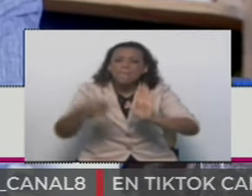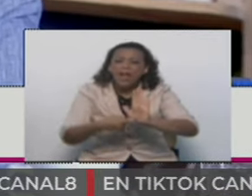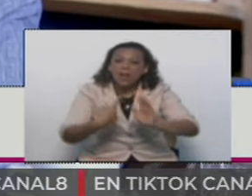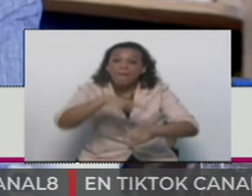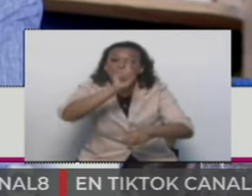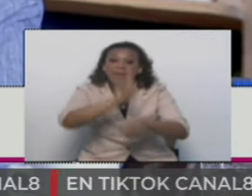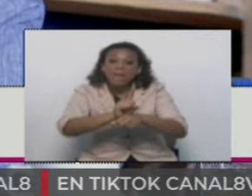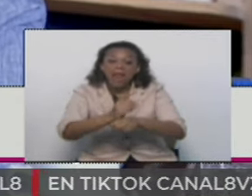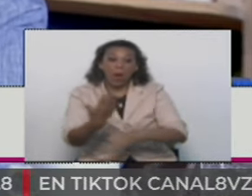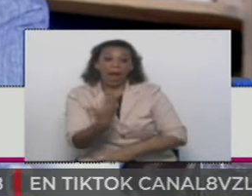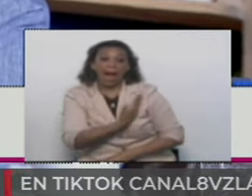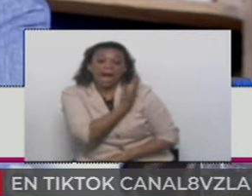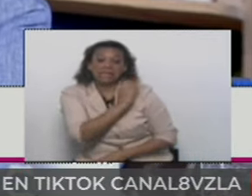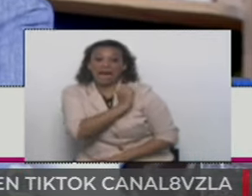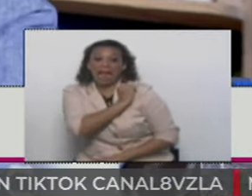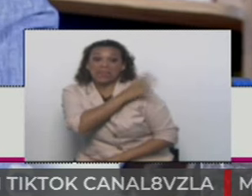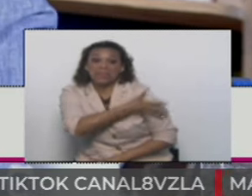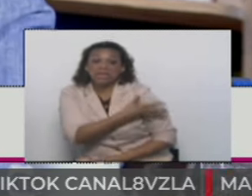Primero Gaza, Palestina,